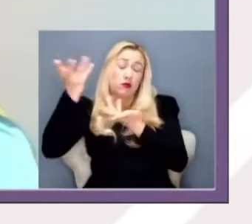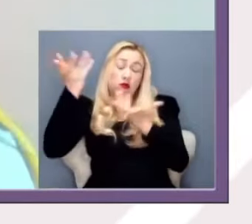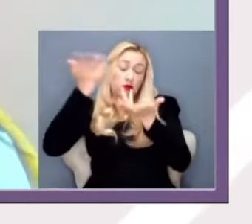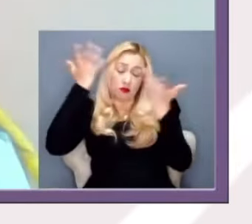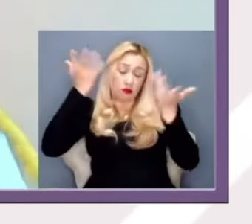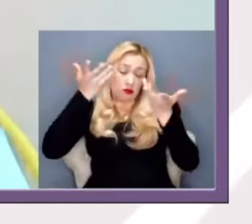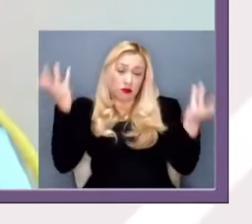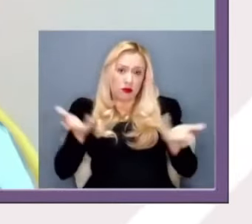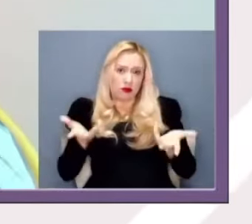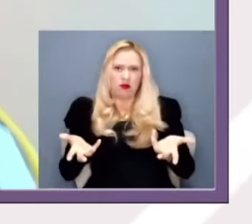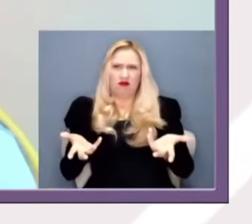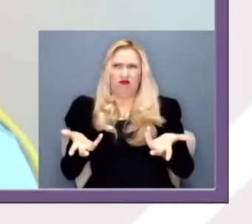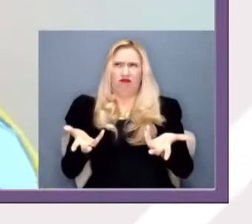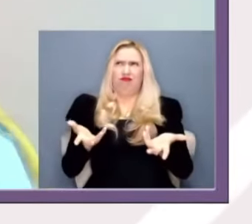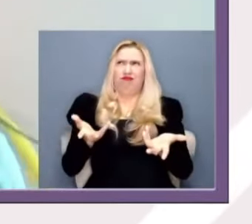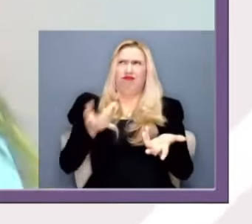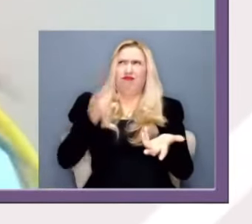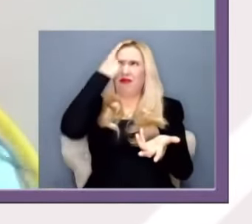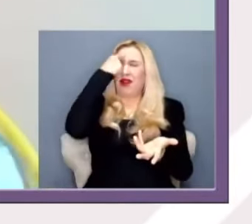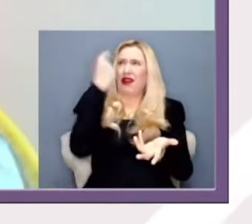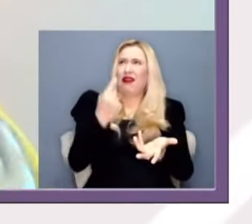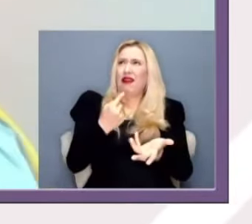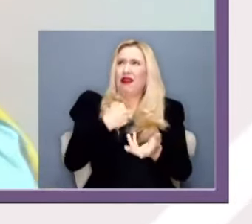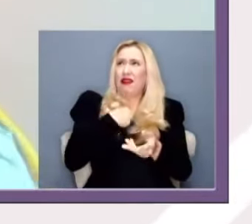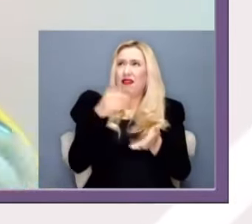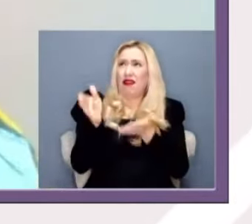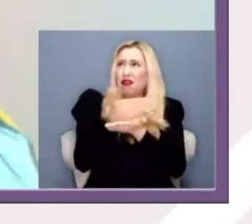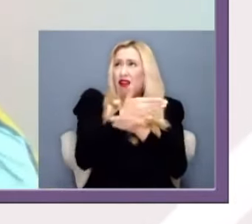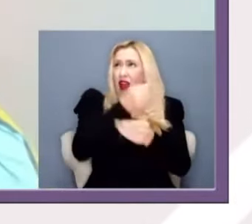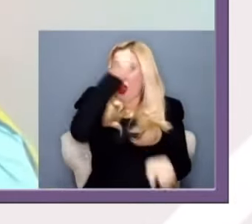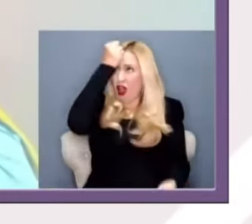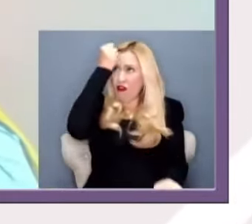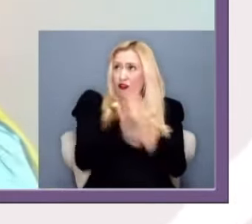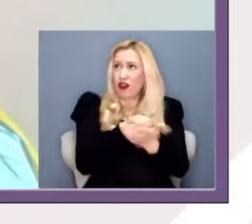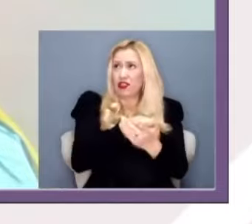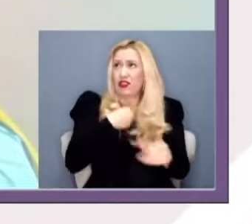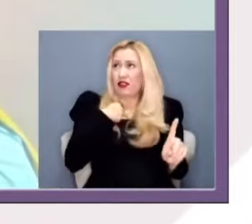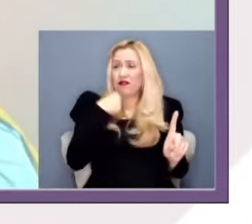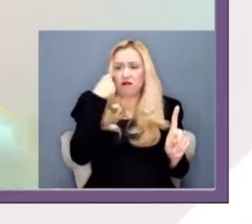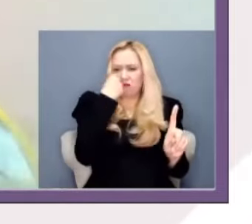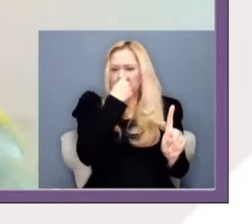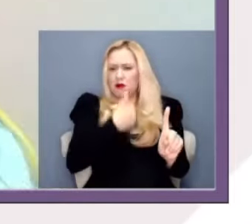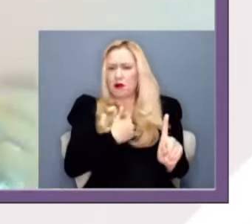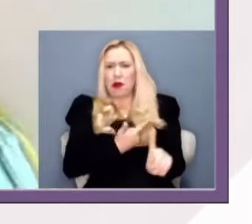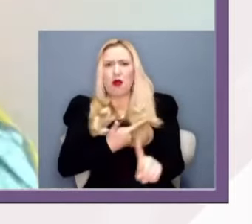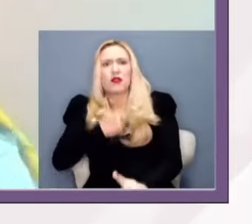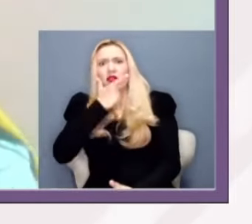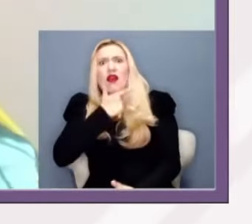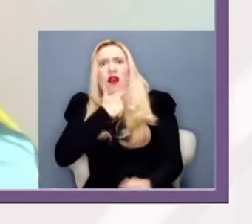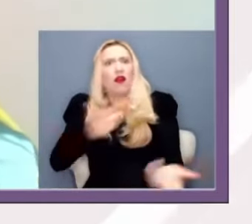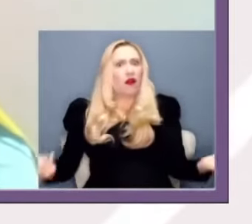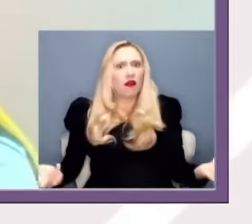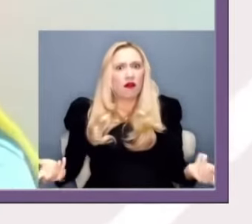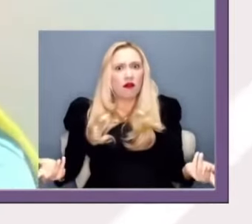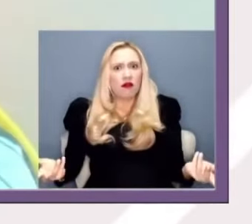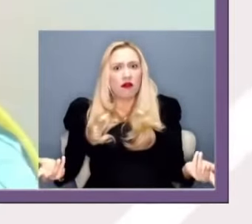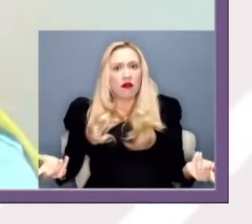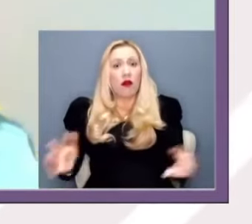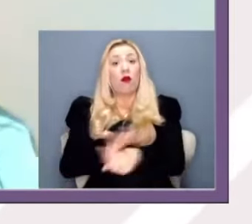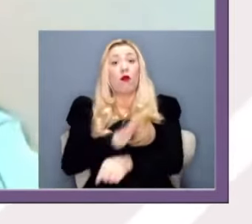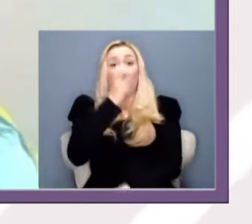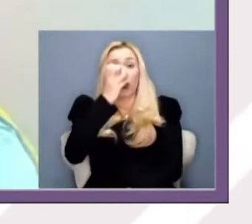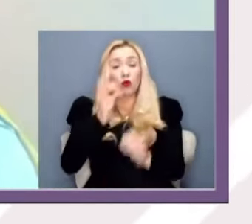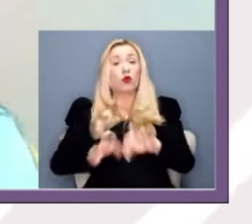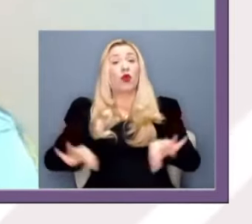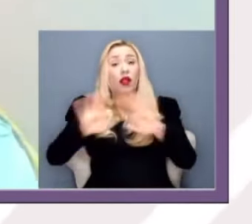su sexualidad. Entonces, entender esta parte es primordial para comprender la